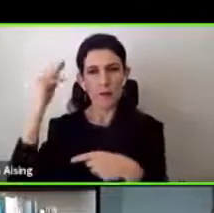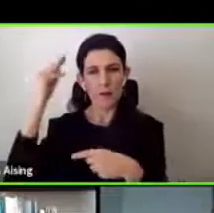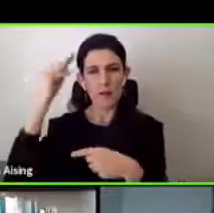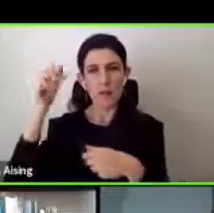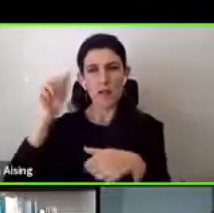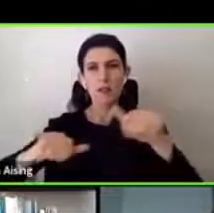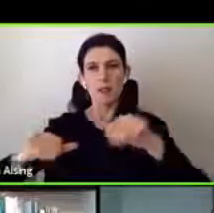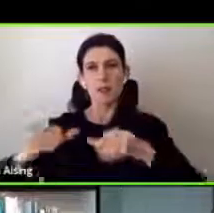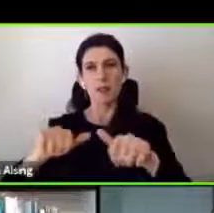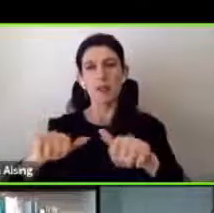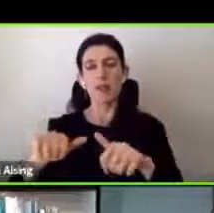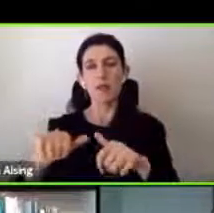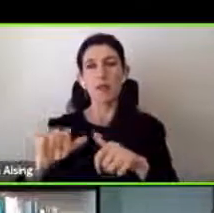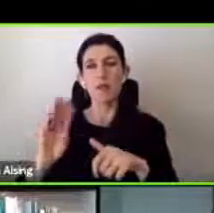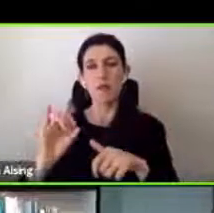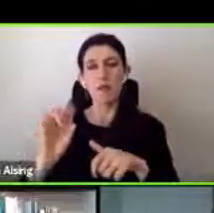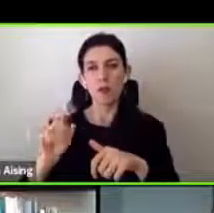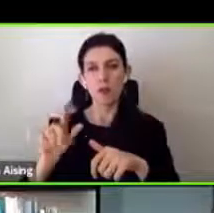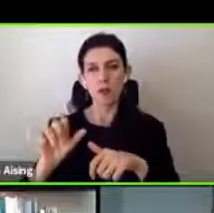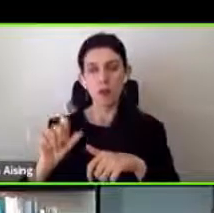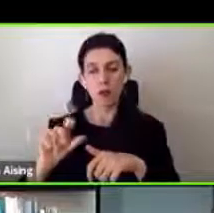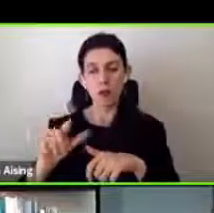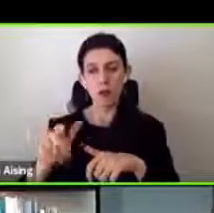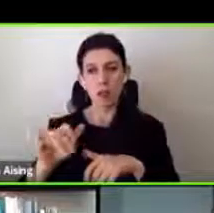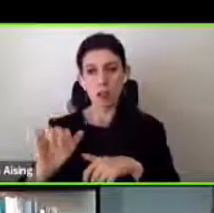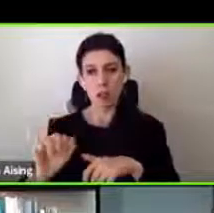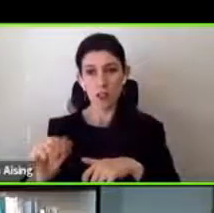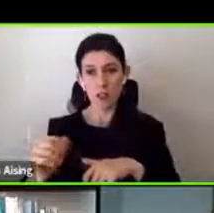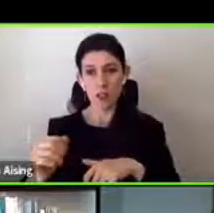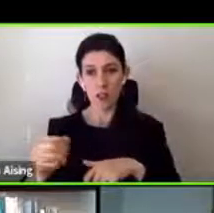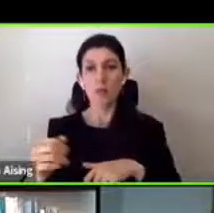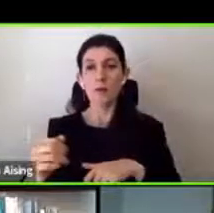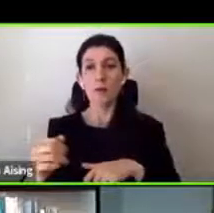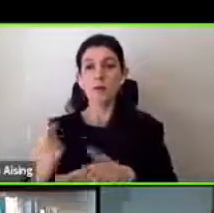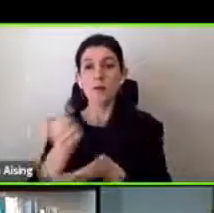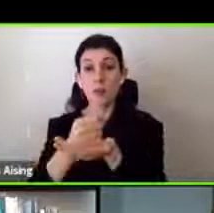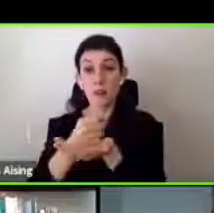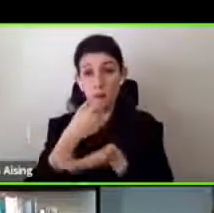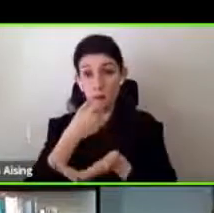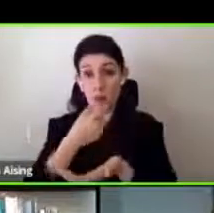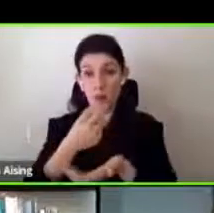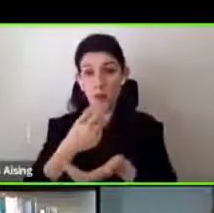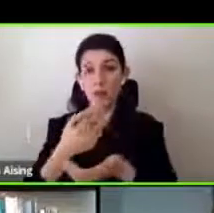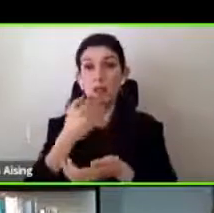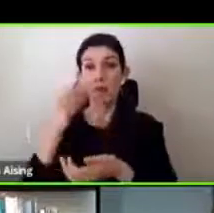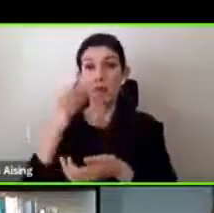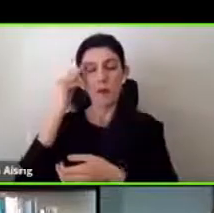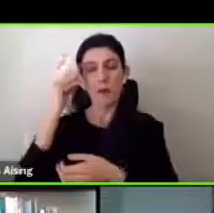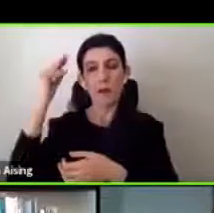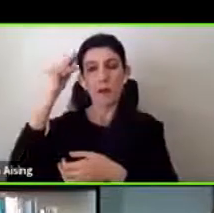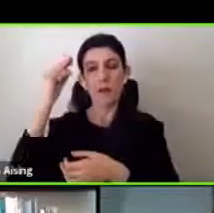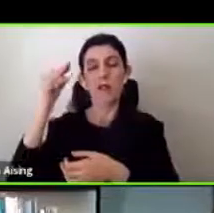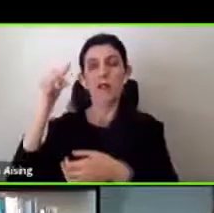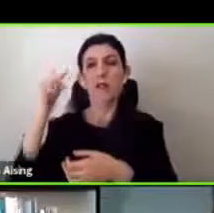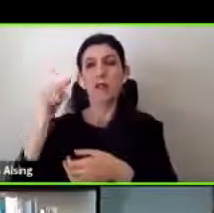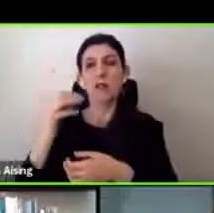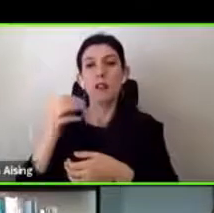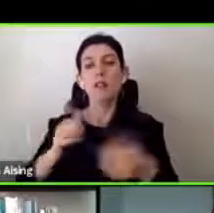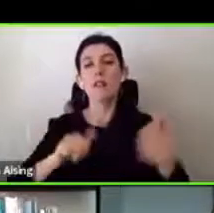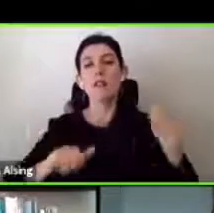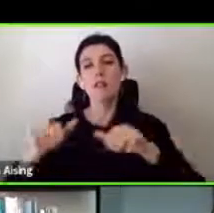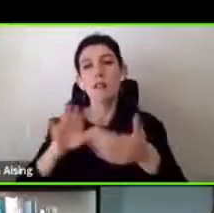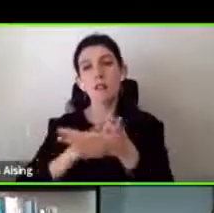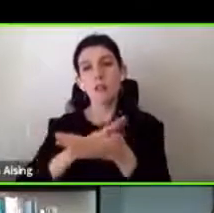mención farmacología, y también es magíster en docencias en ciencias de la salud de la Universidad de Chile.